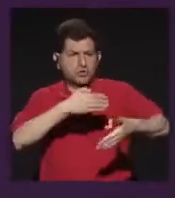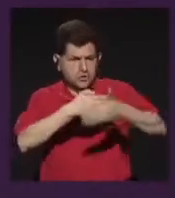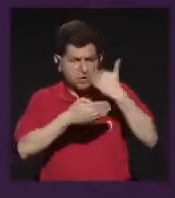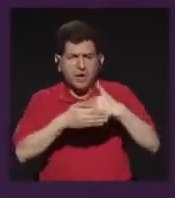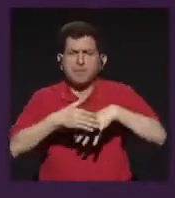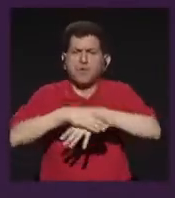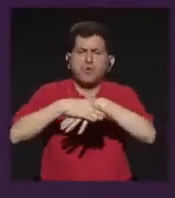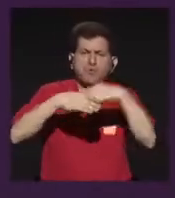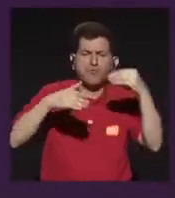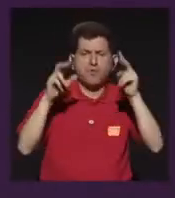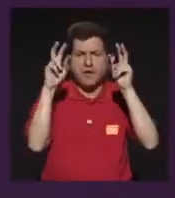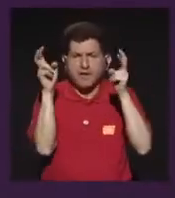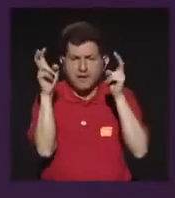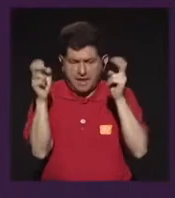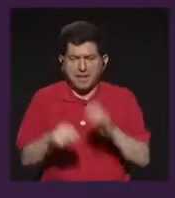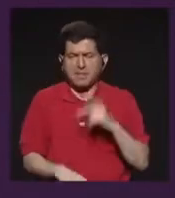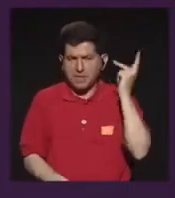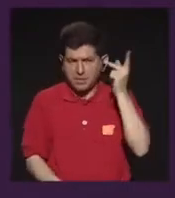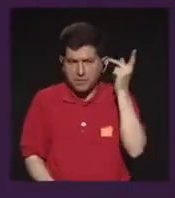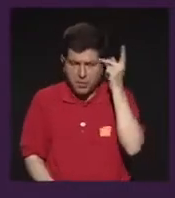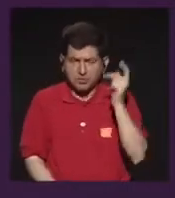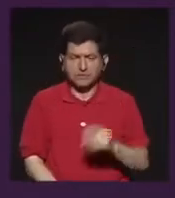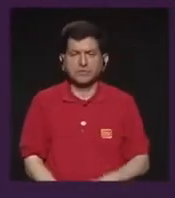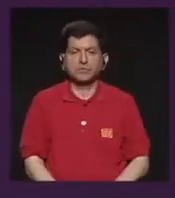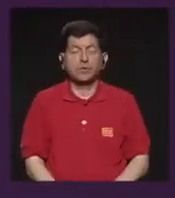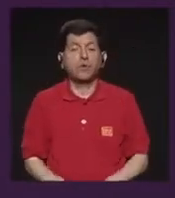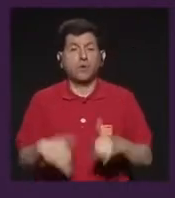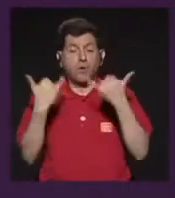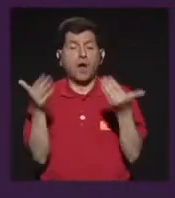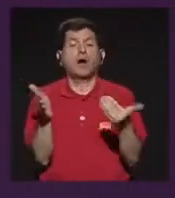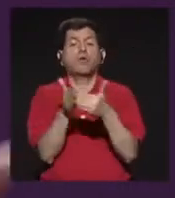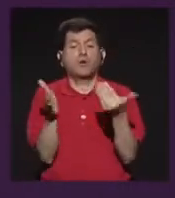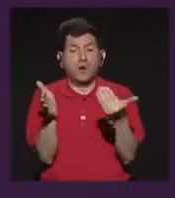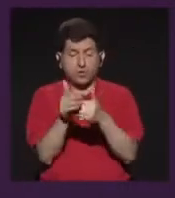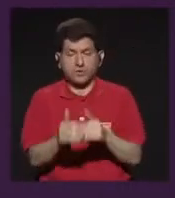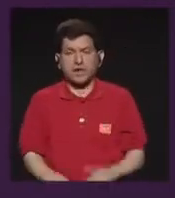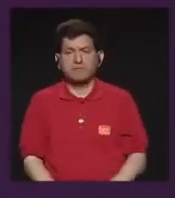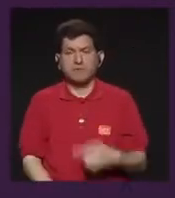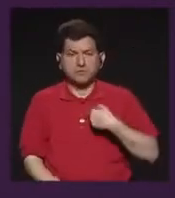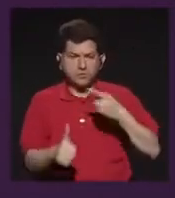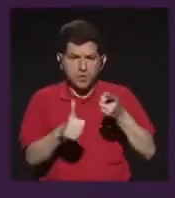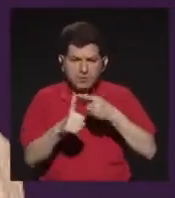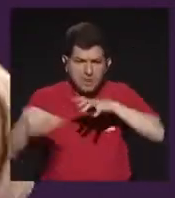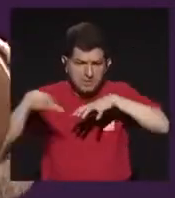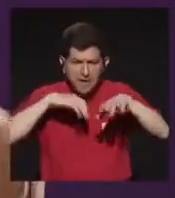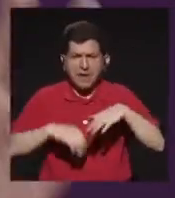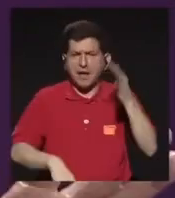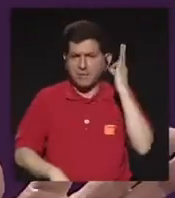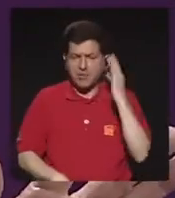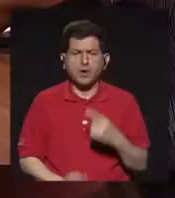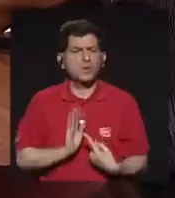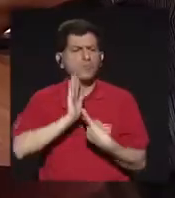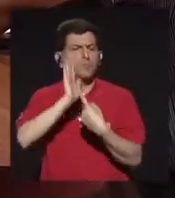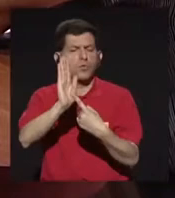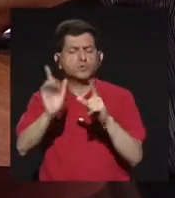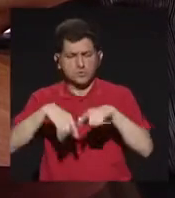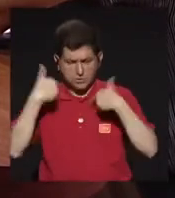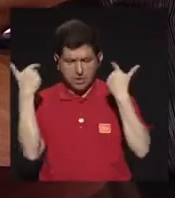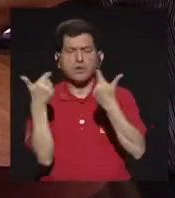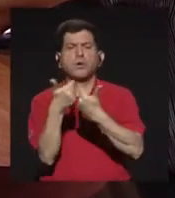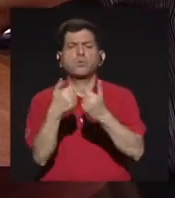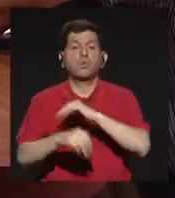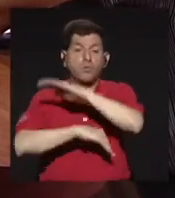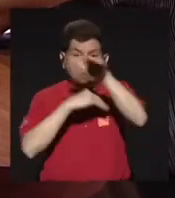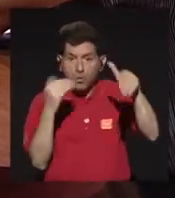poco fuera del tema de político, y ahora que he vuelto, llego a la primera actividad de mujeres, hacemos la presentación del grupo,